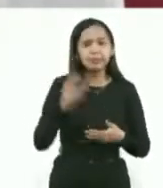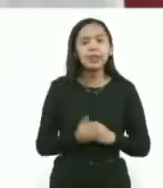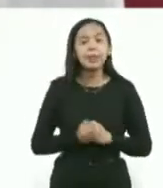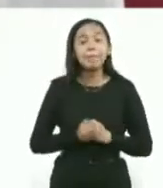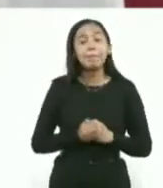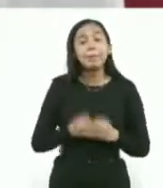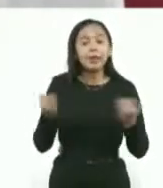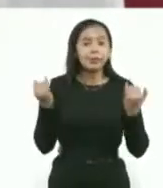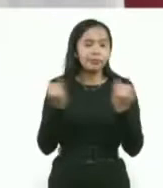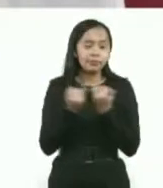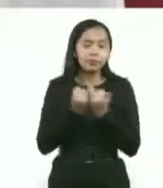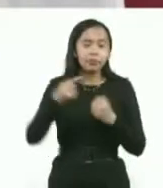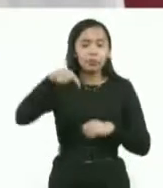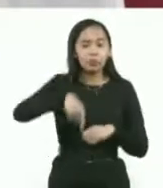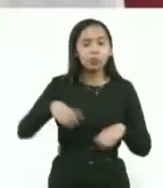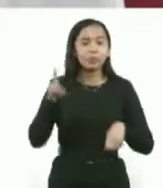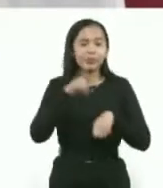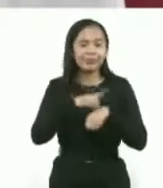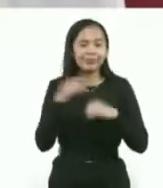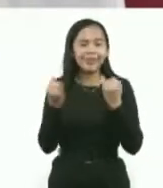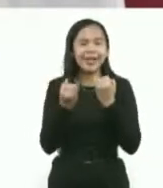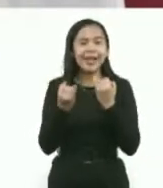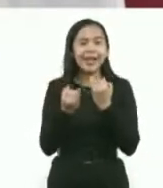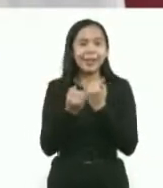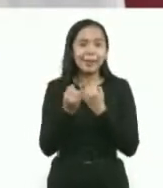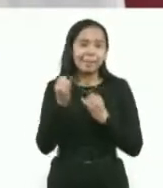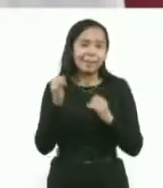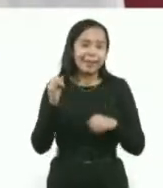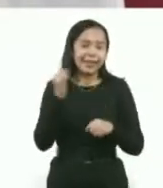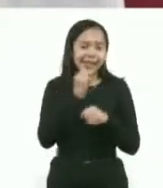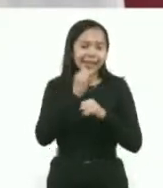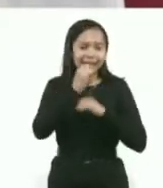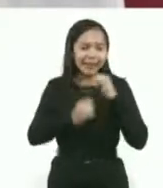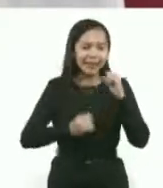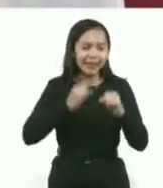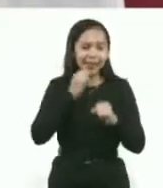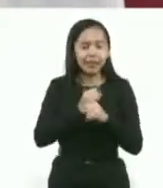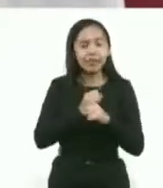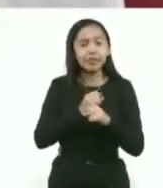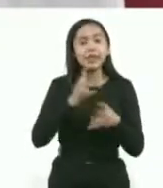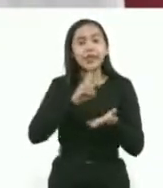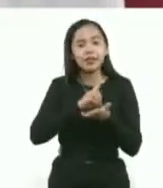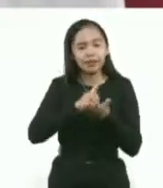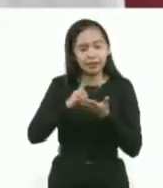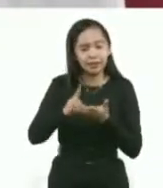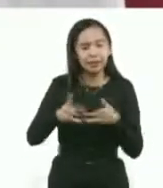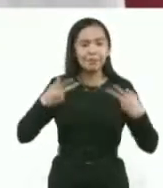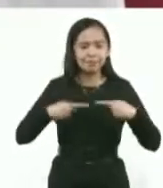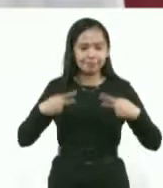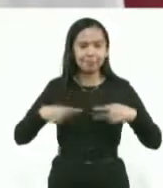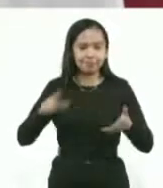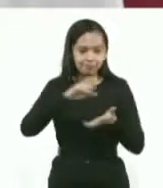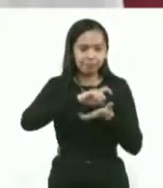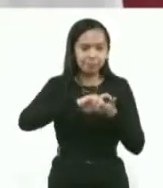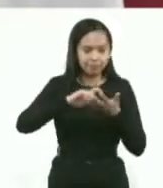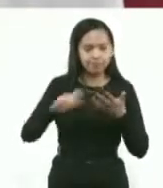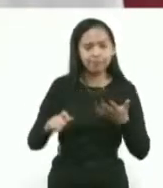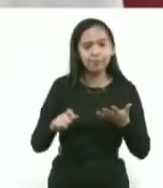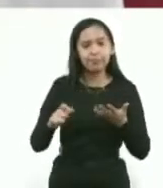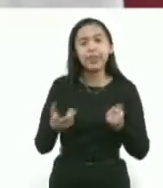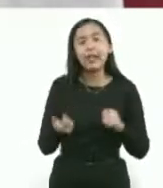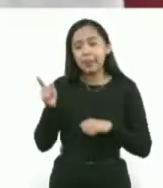el Día Internacional de los Derechos del Consumidor, ¿es así? Y va a aprovechar